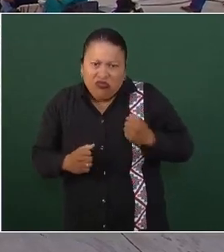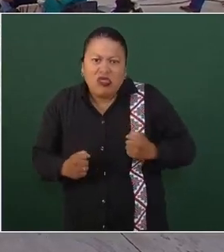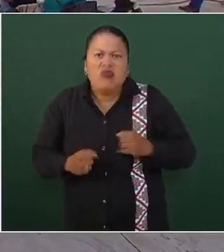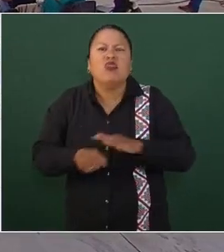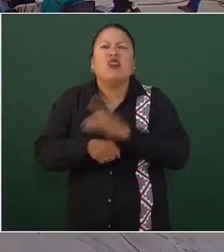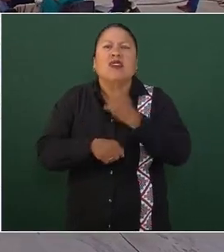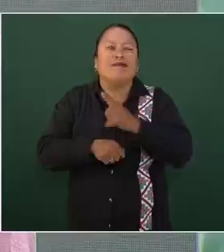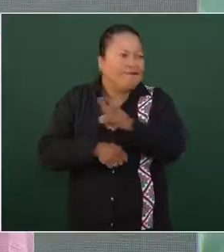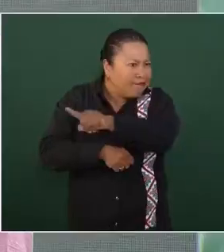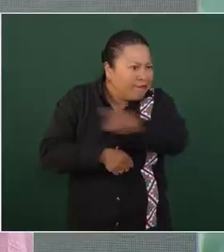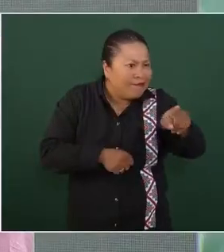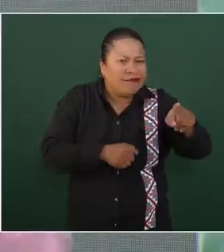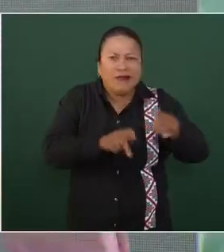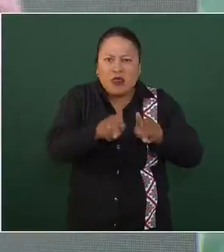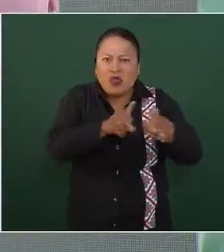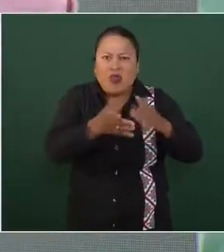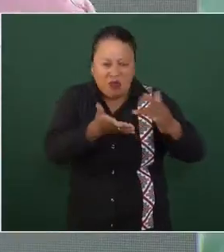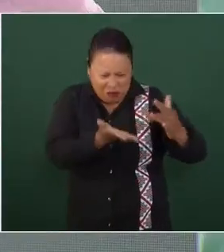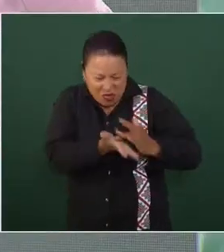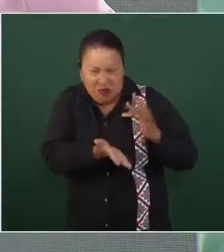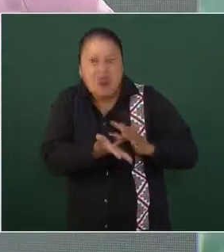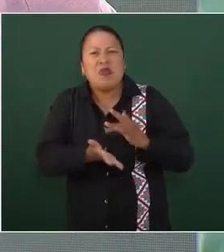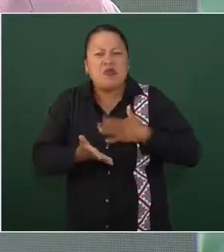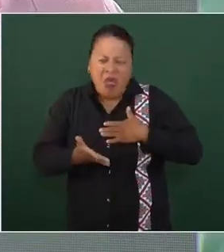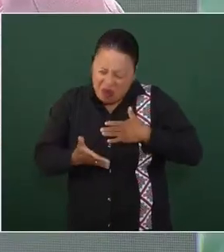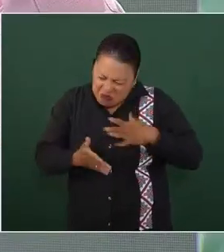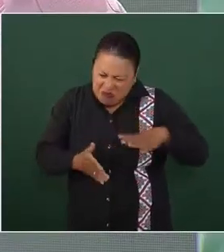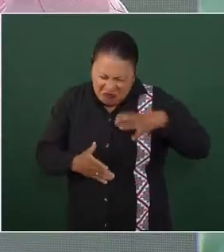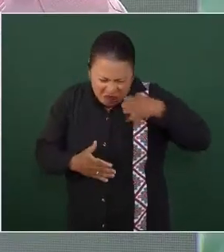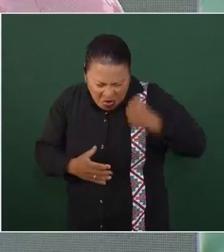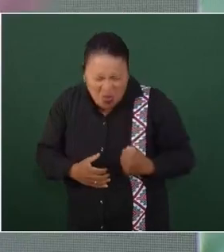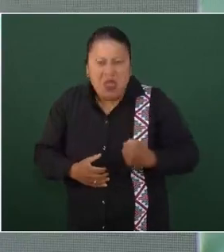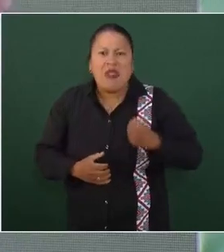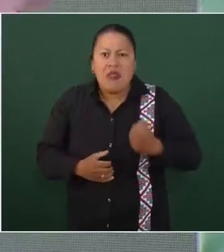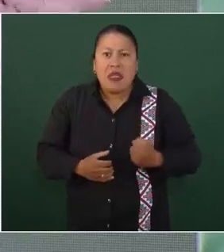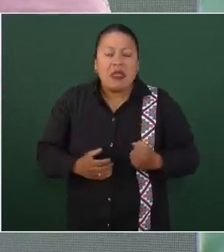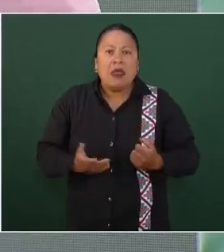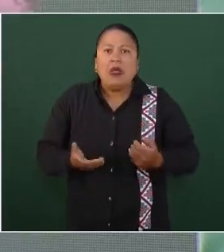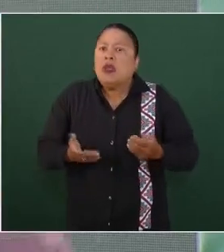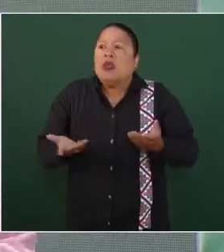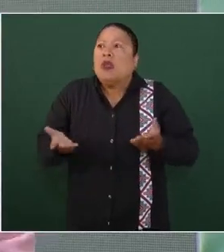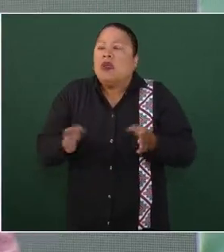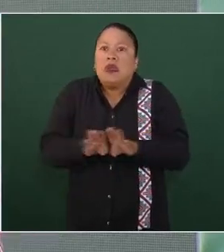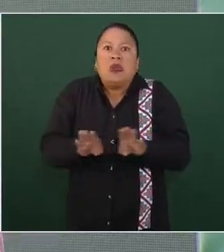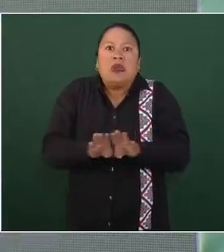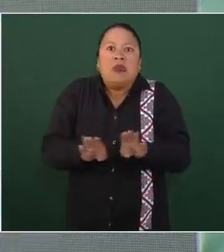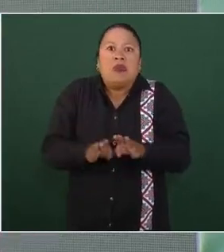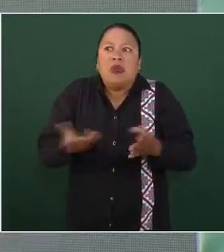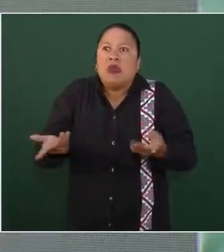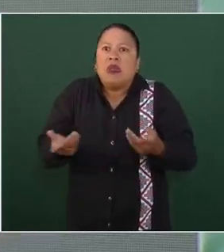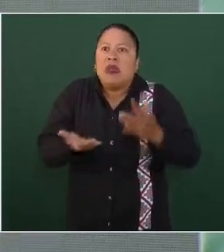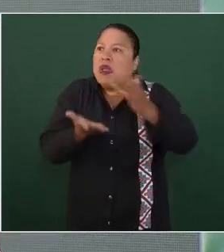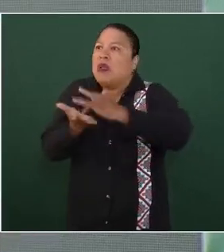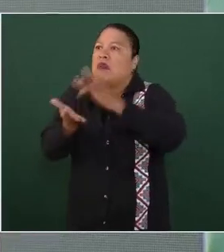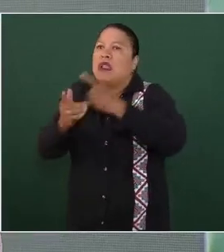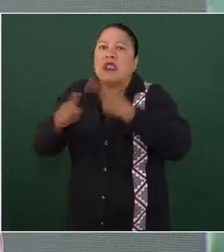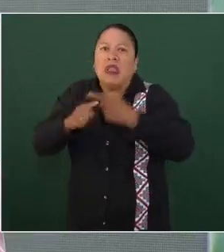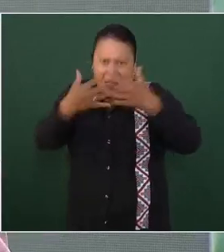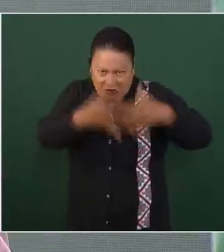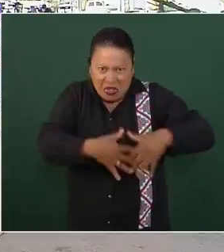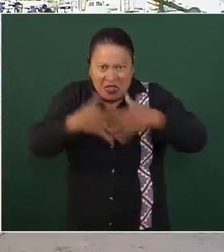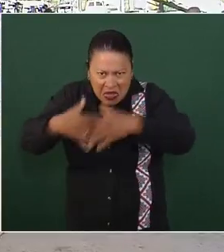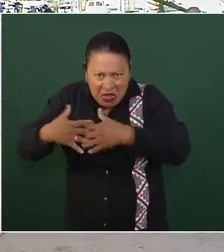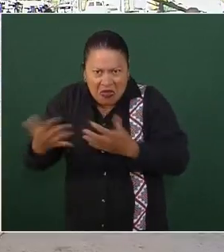pueblo si no ni modo que con el apoyo de los empresarios